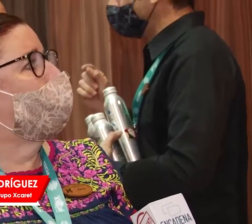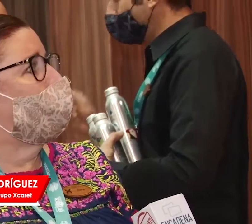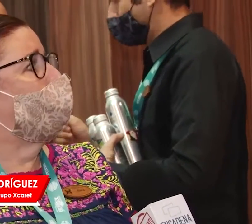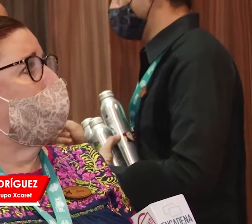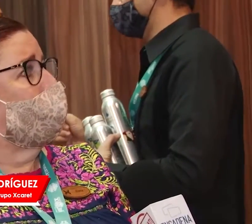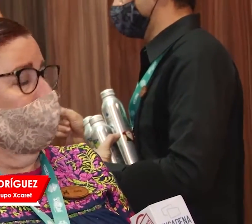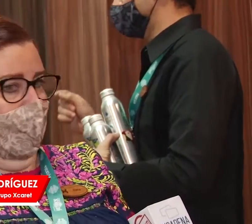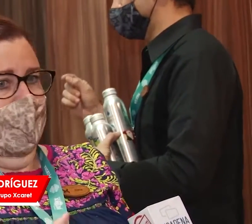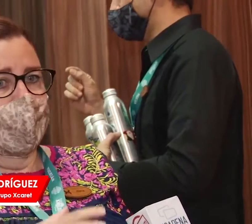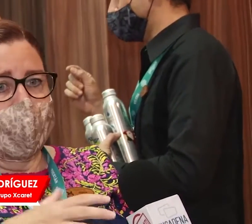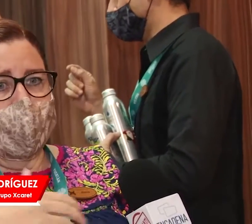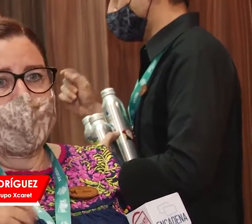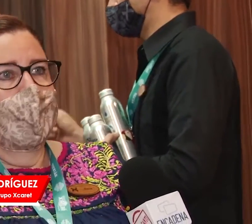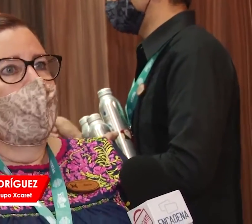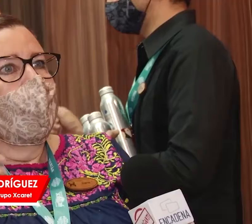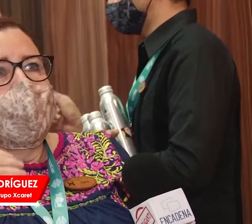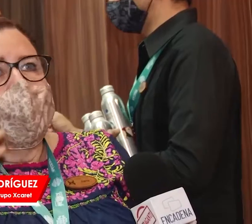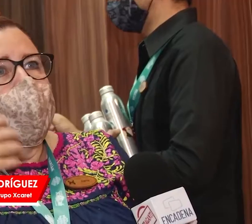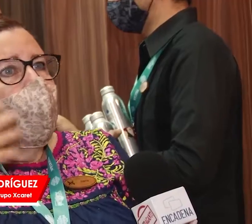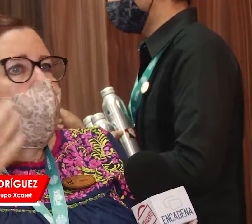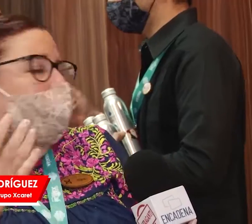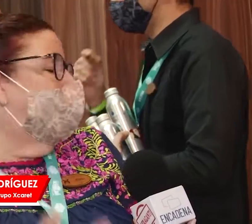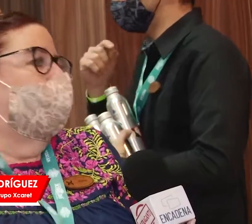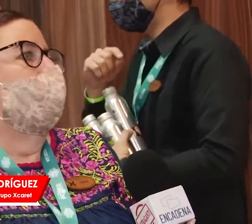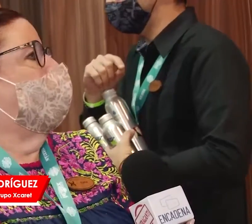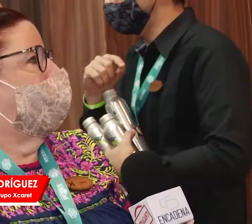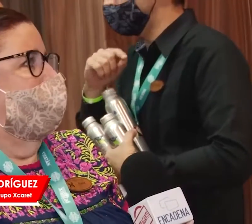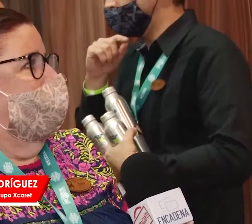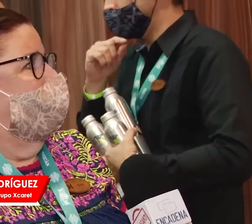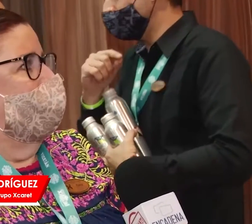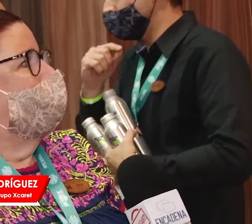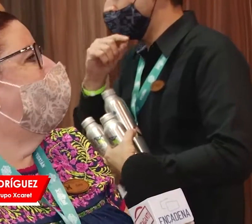elaboran con sus manos. Entonces, es un lugar